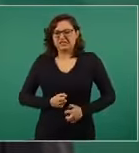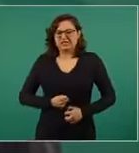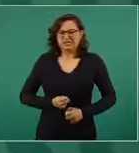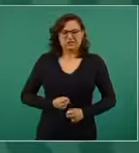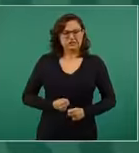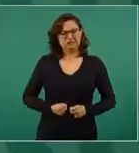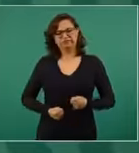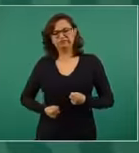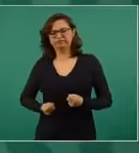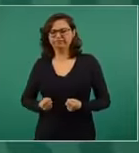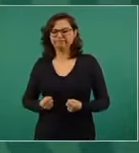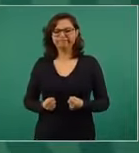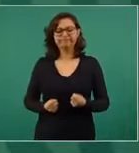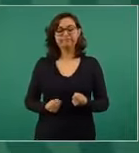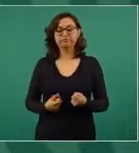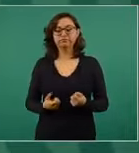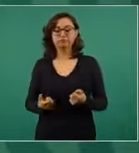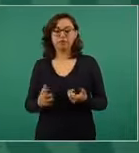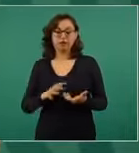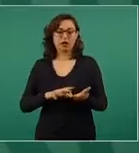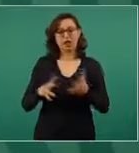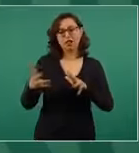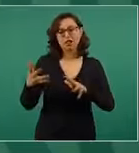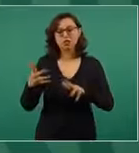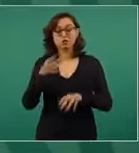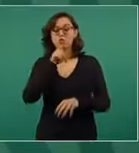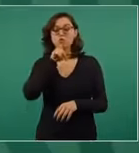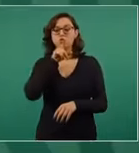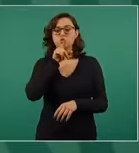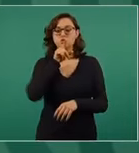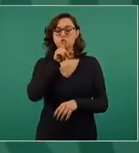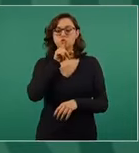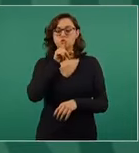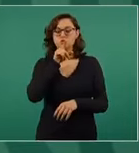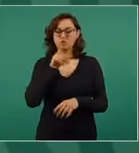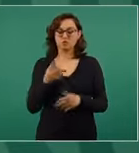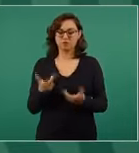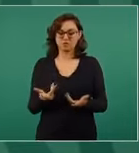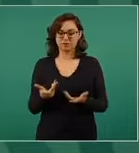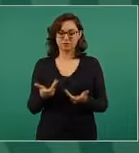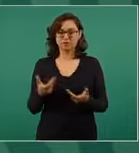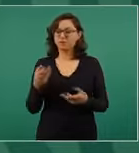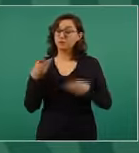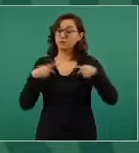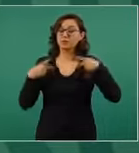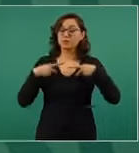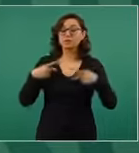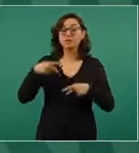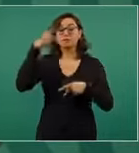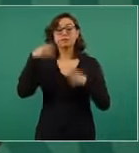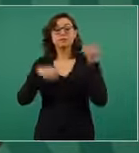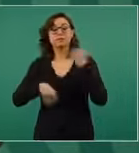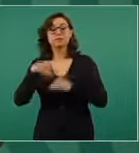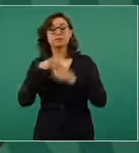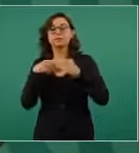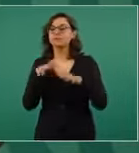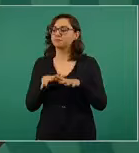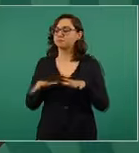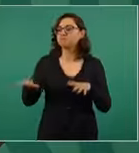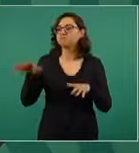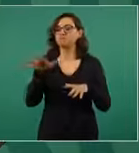mexicanos tengamos la convicción, la certeza de que podemos